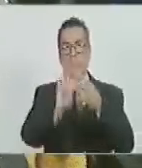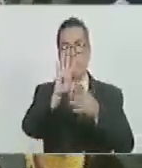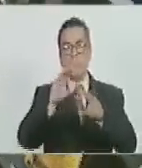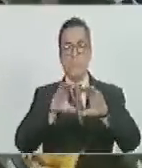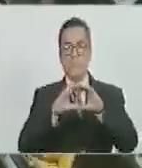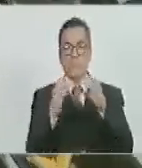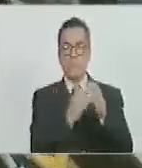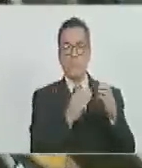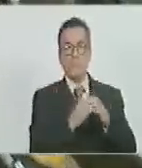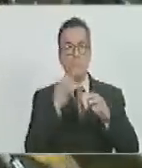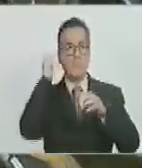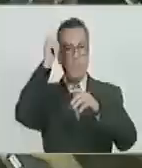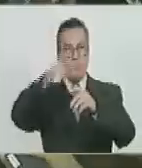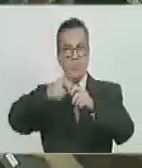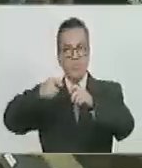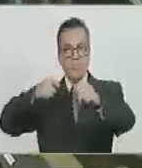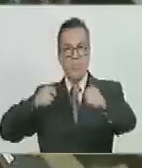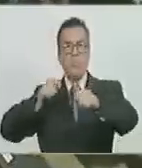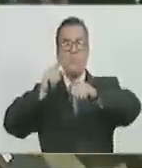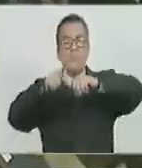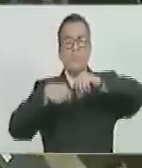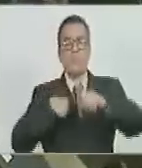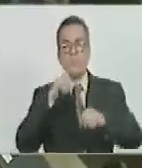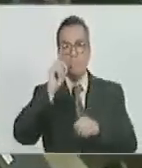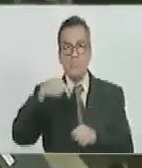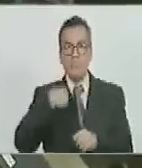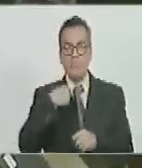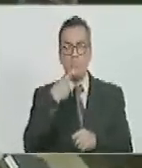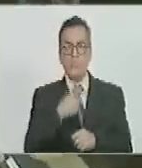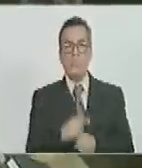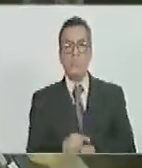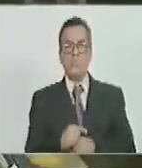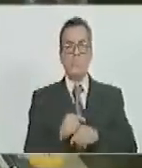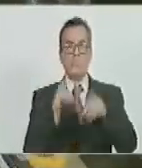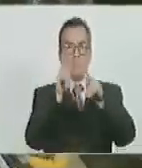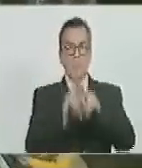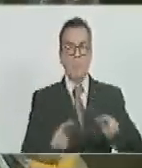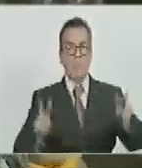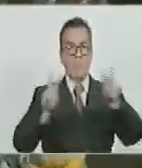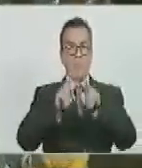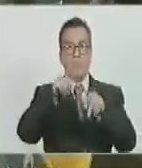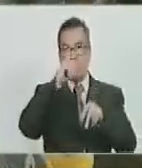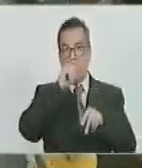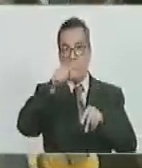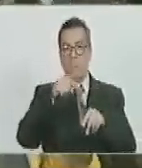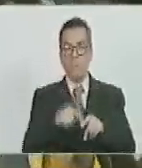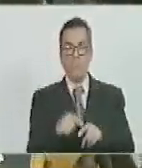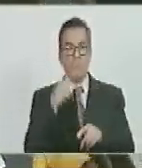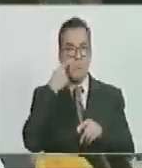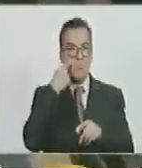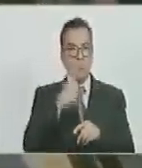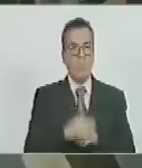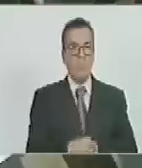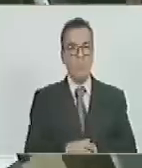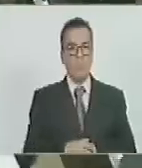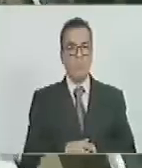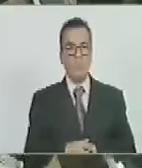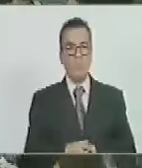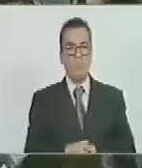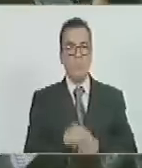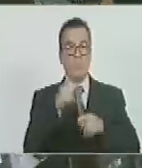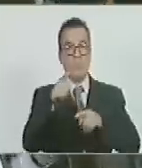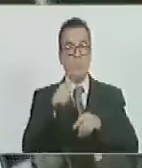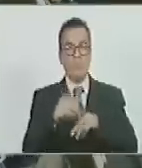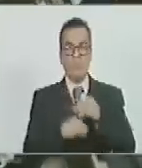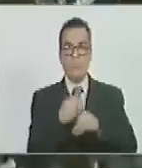cumbre amazónica. Y también le decimos a las Naciones Unidas que este año le ha dedicado este